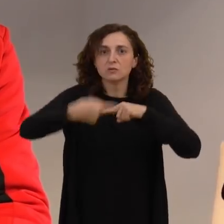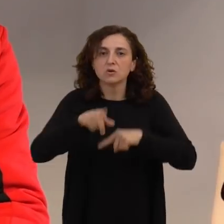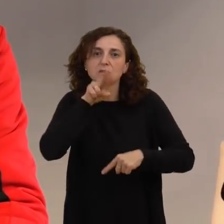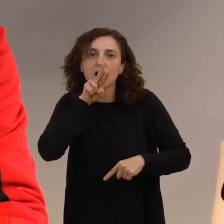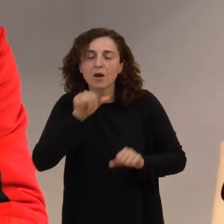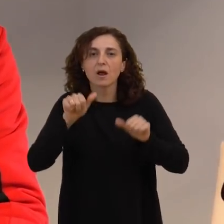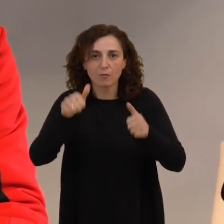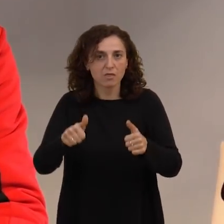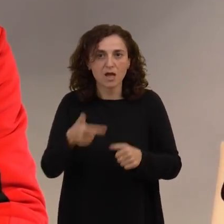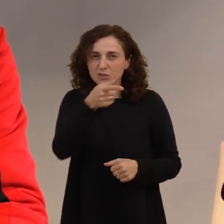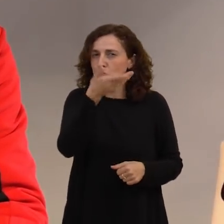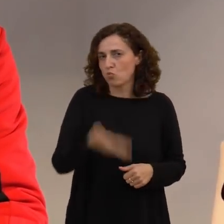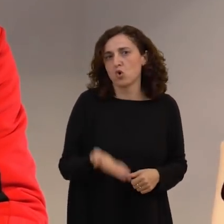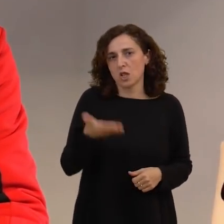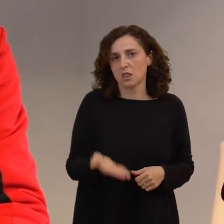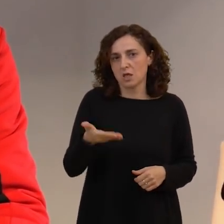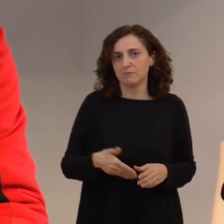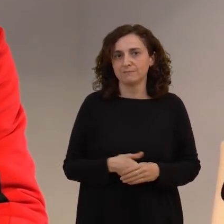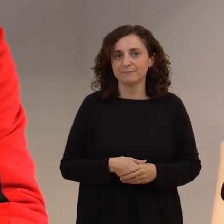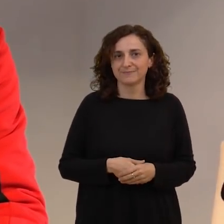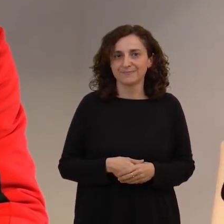empezar a hablar importantísimo les que se les echa